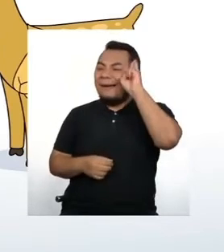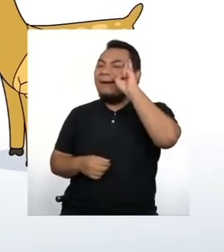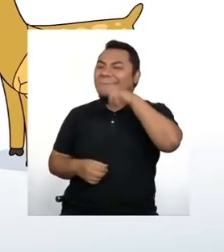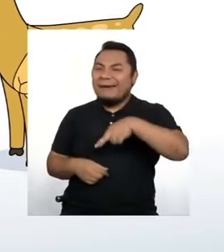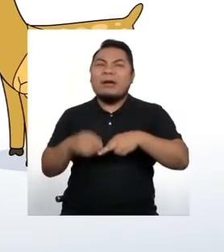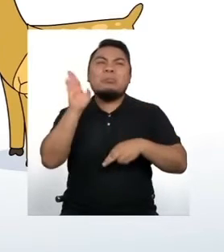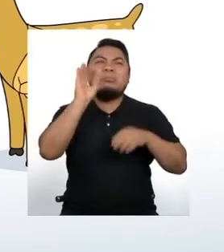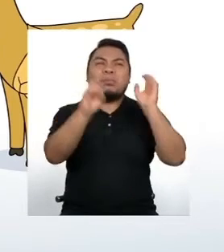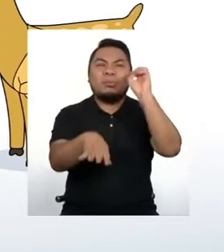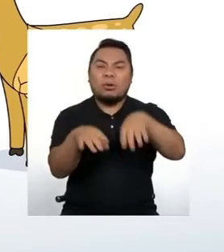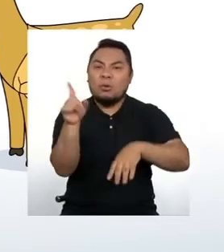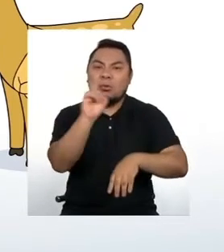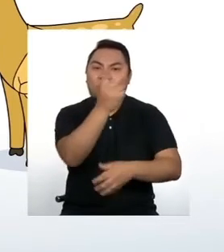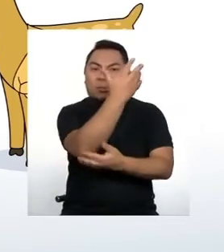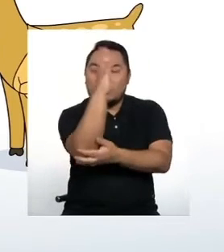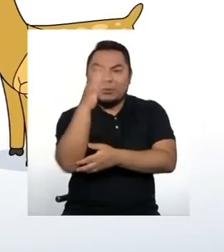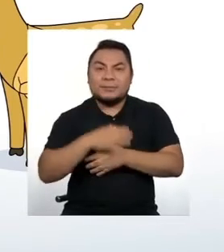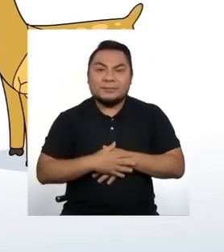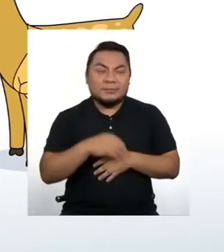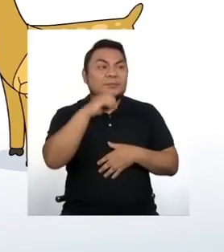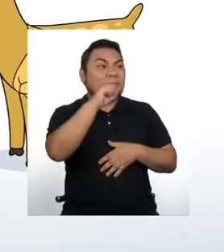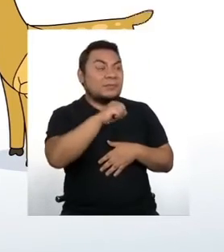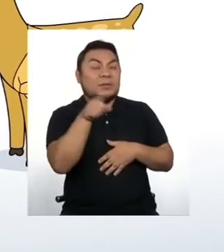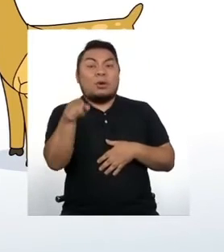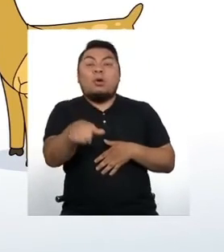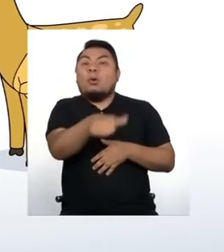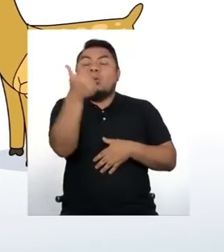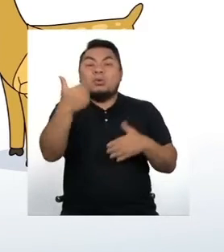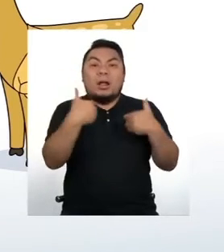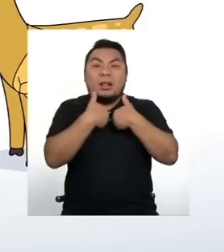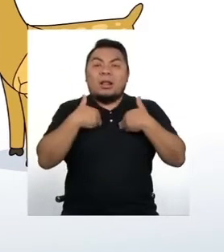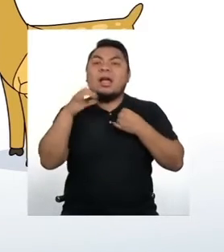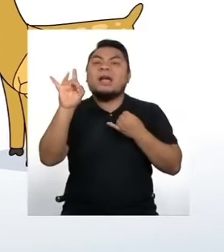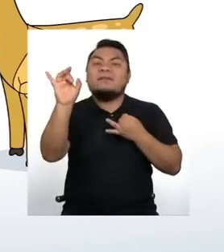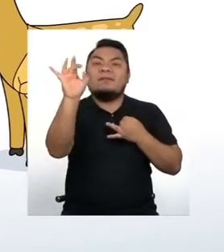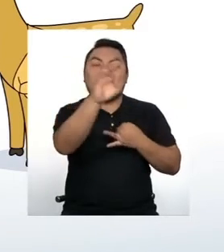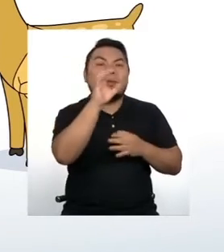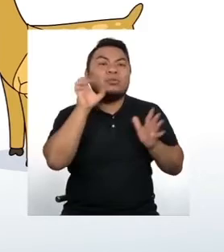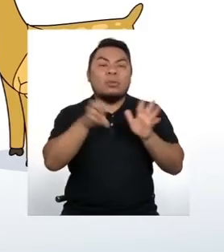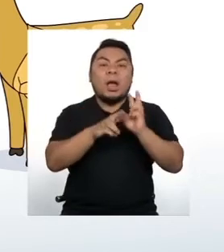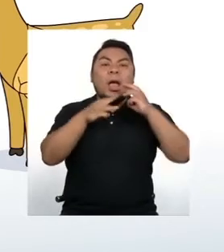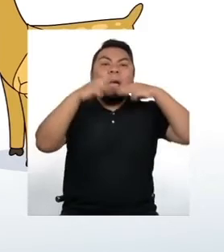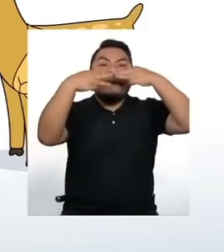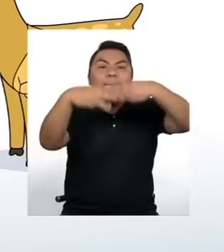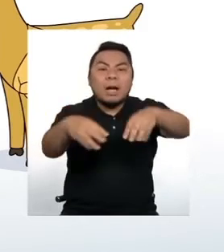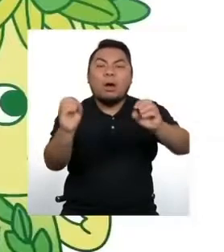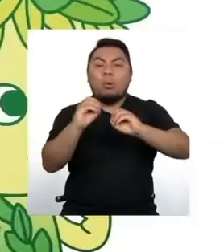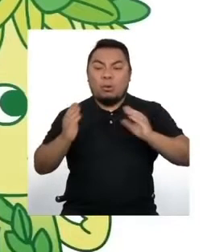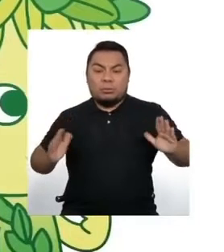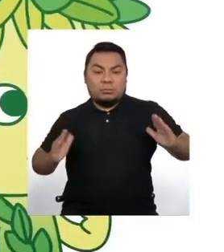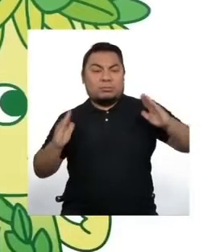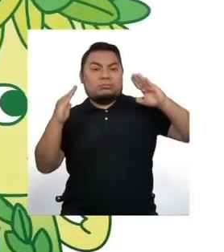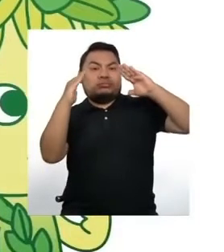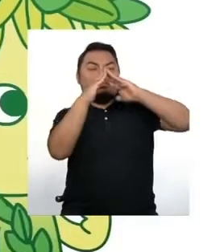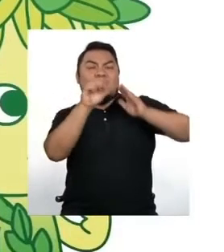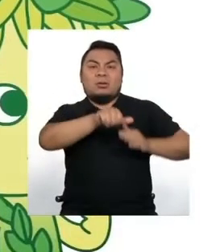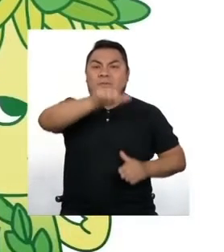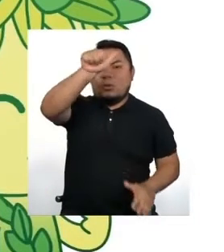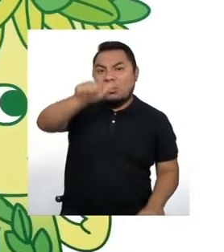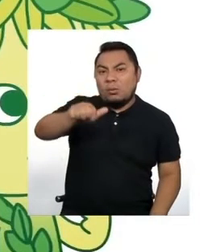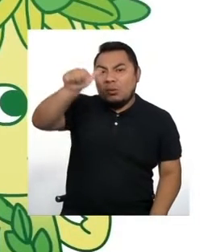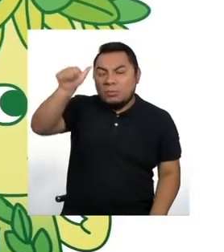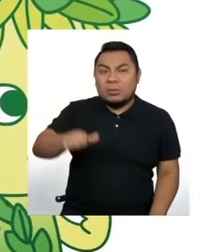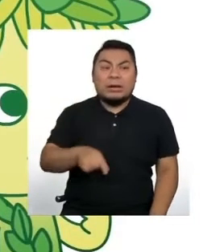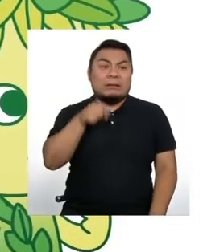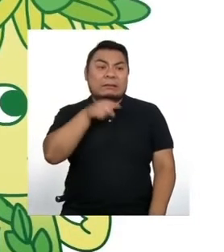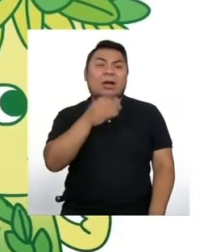indicación. Por ejemplo, Santiago, coloca aquí la pelota. Si tu niña o niño no coloca